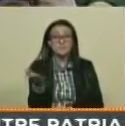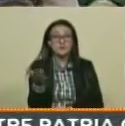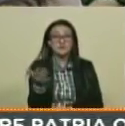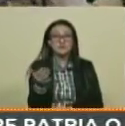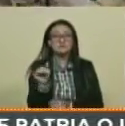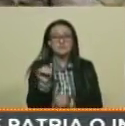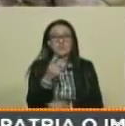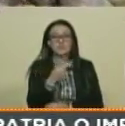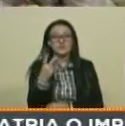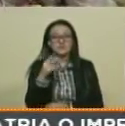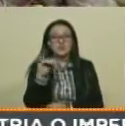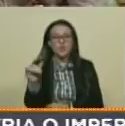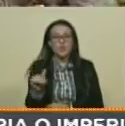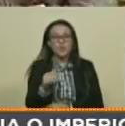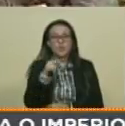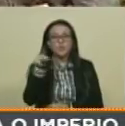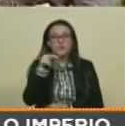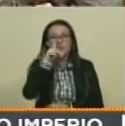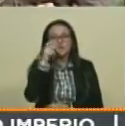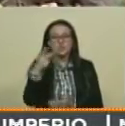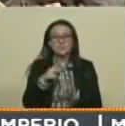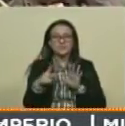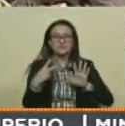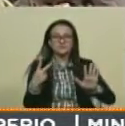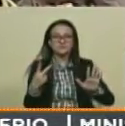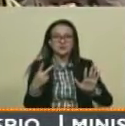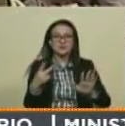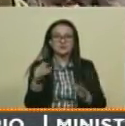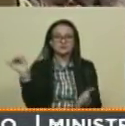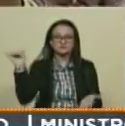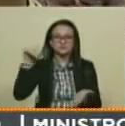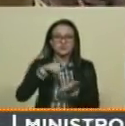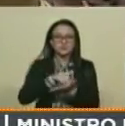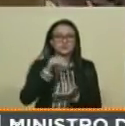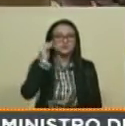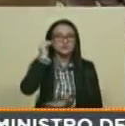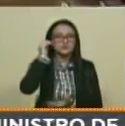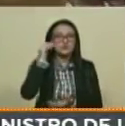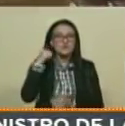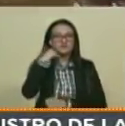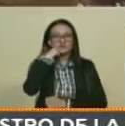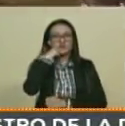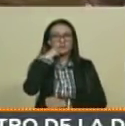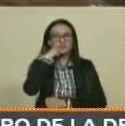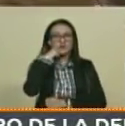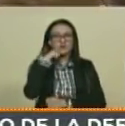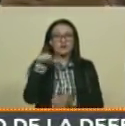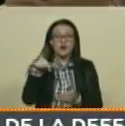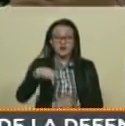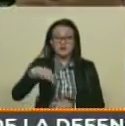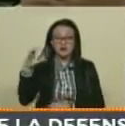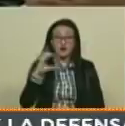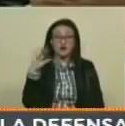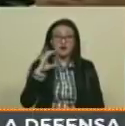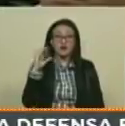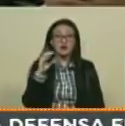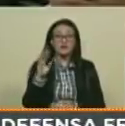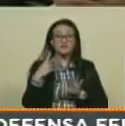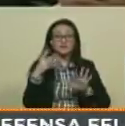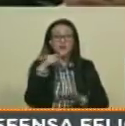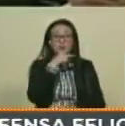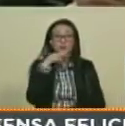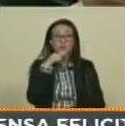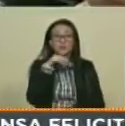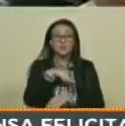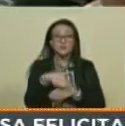22 de junio del año 2017, al frente de la base aérea Generalísimo Francisco de Miranda en Caracas. El 19 de octubre